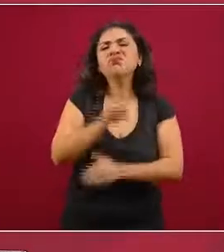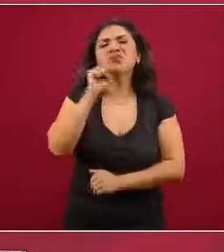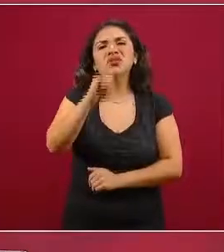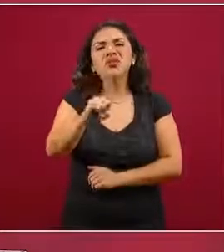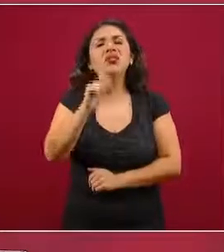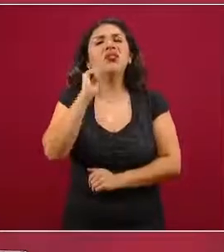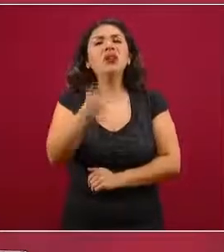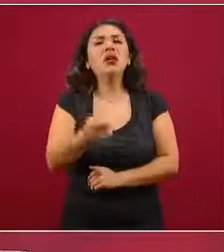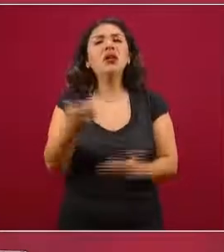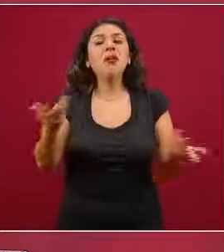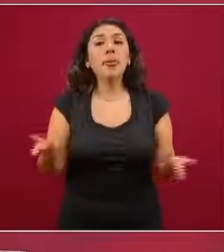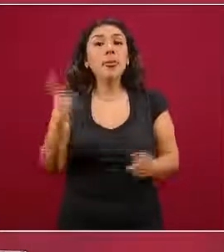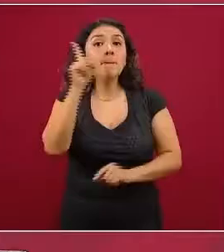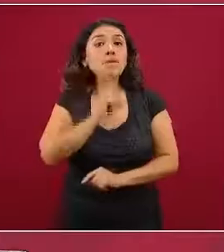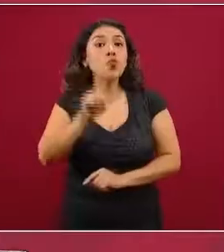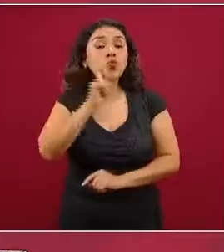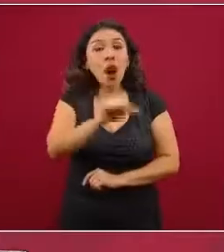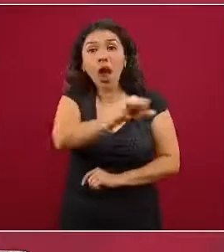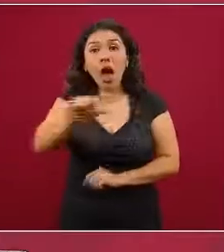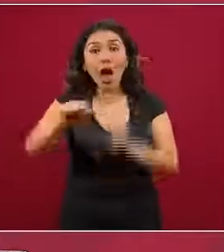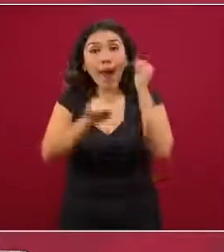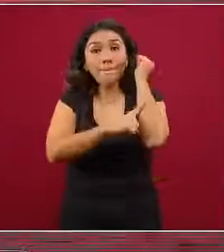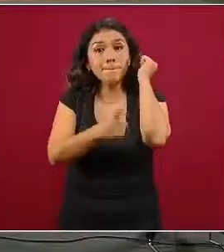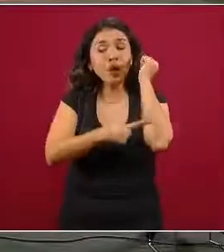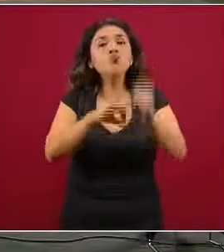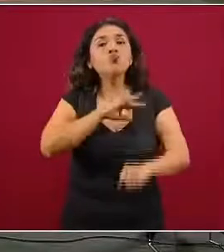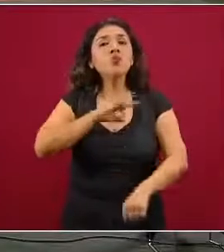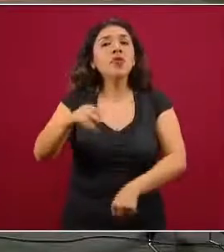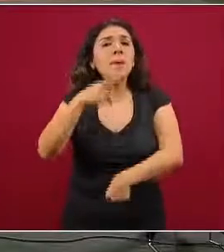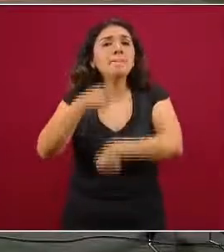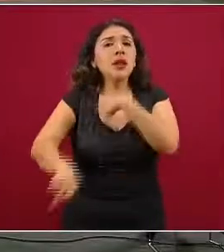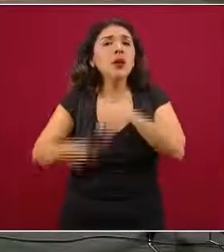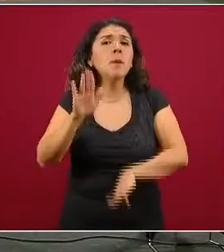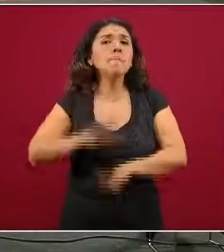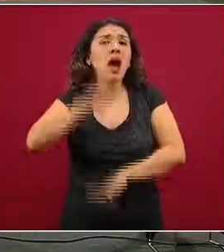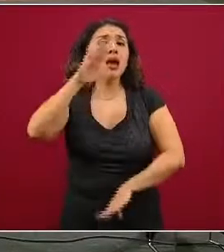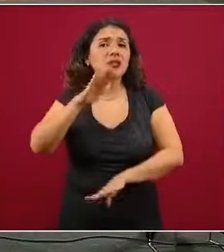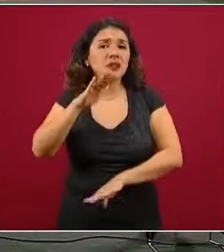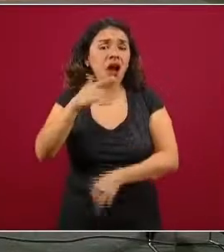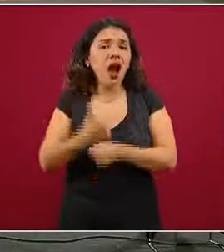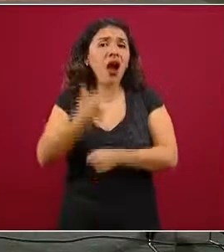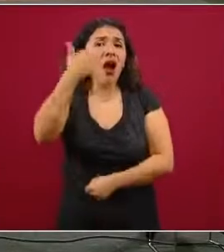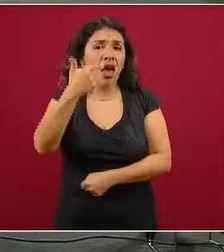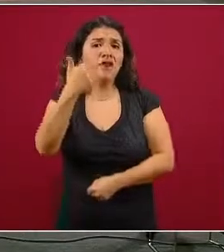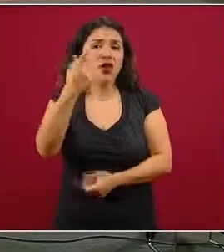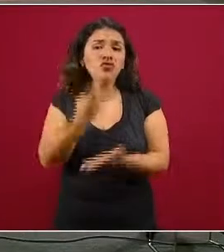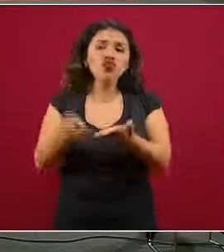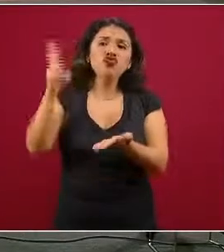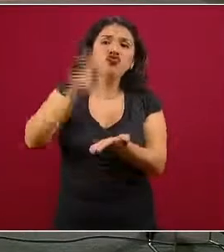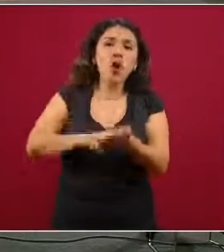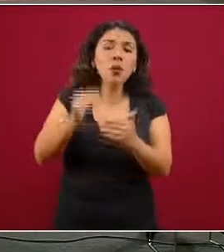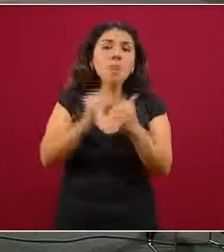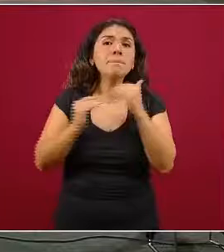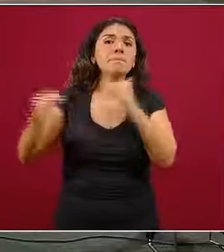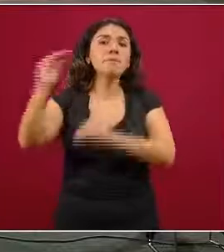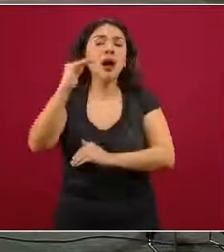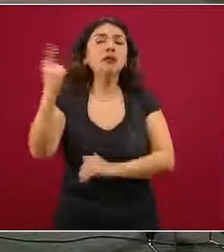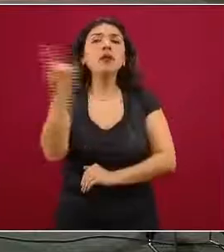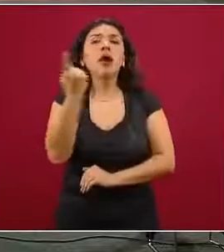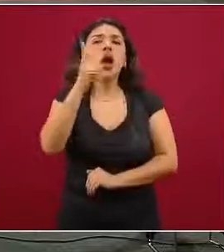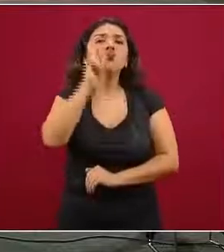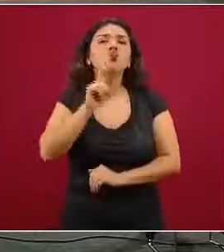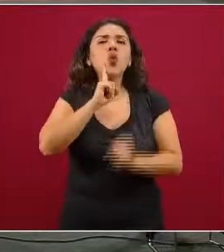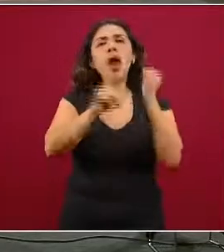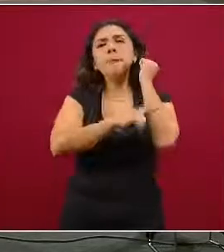de que las mujeres embarazadas tuvieran un riesgo adicional o incrementado o mayor que las mujeres